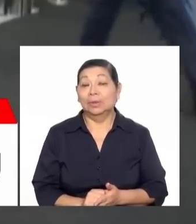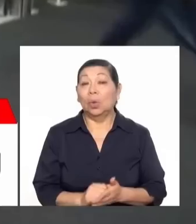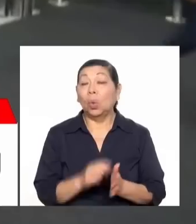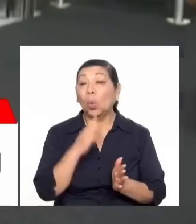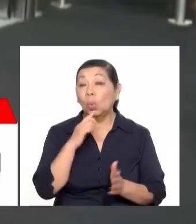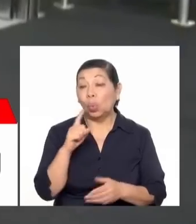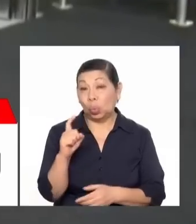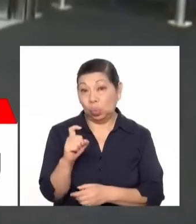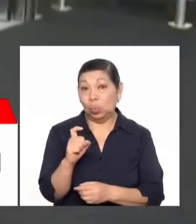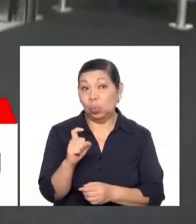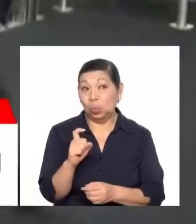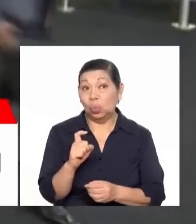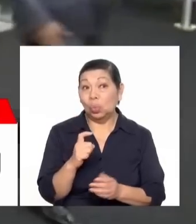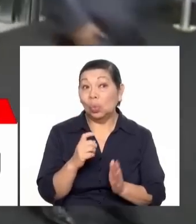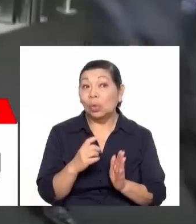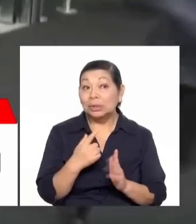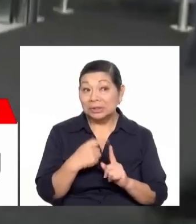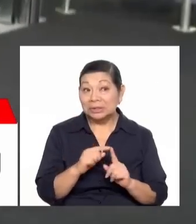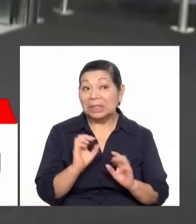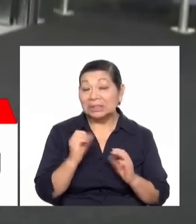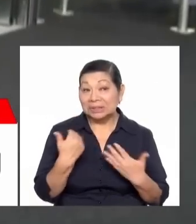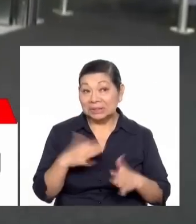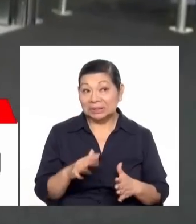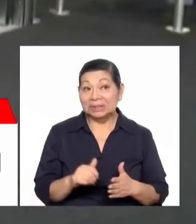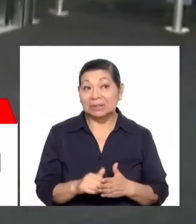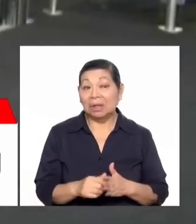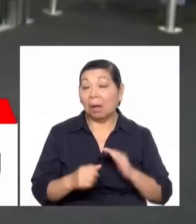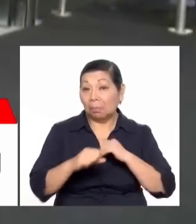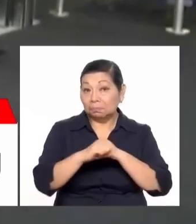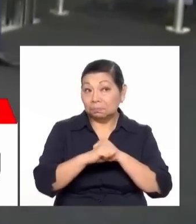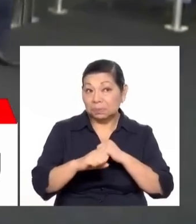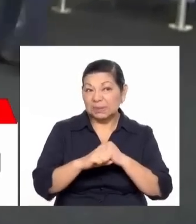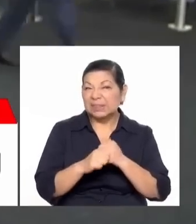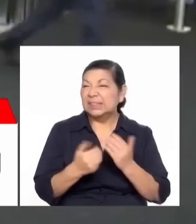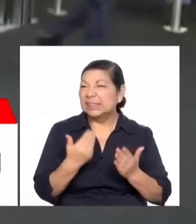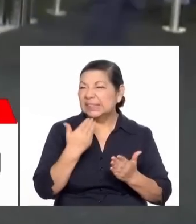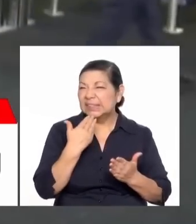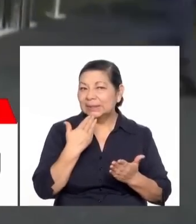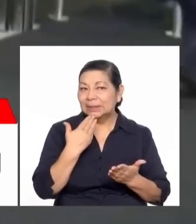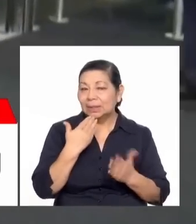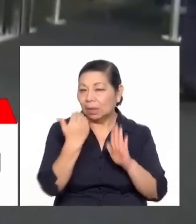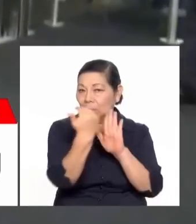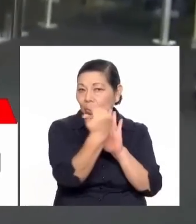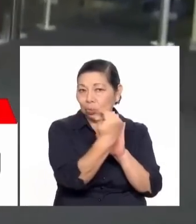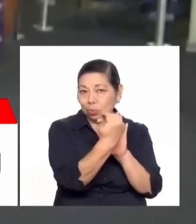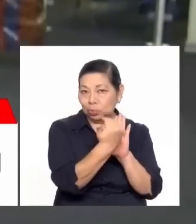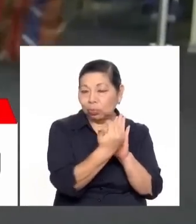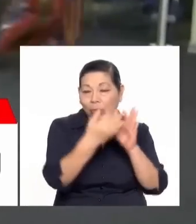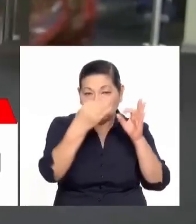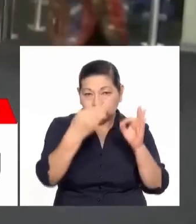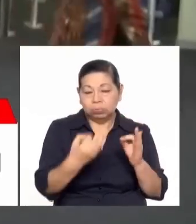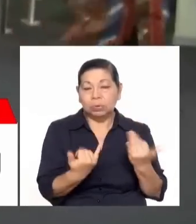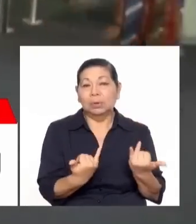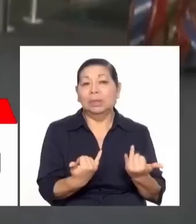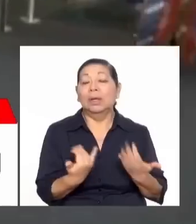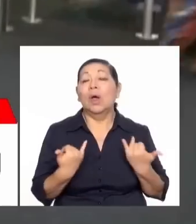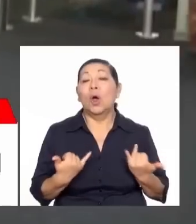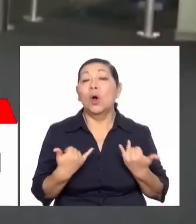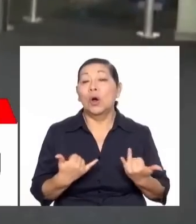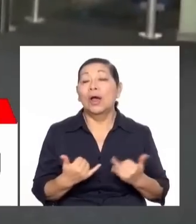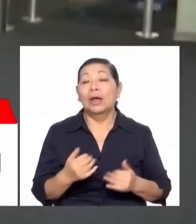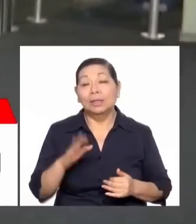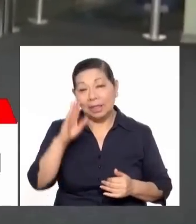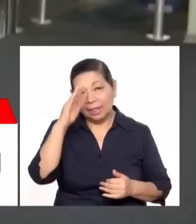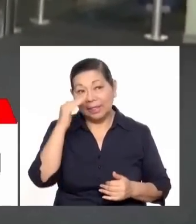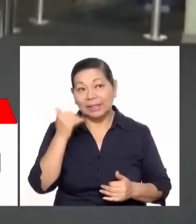Twitter, la presidencia de la República ya ha publicado lo que será la agenda oficial de la presidenta